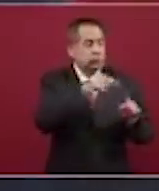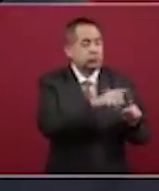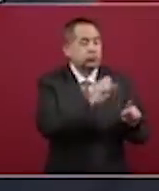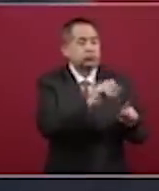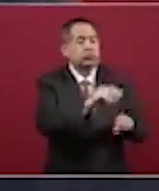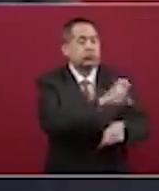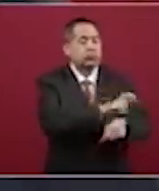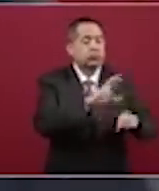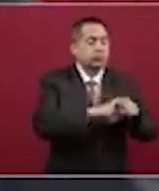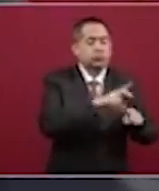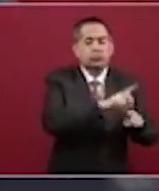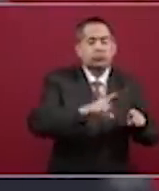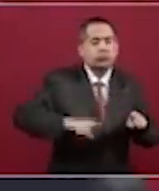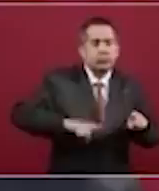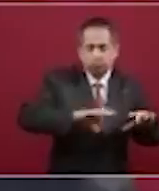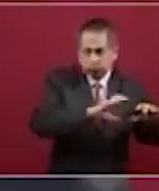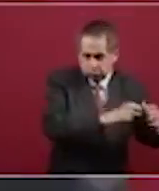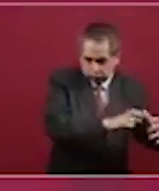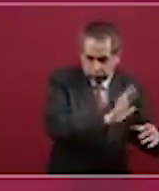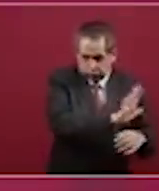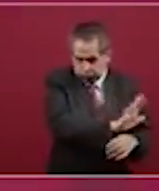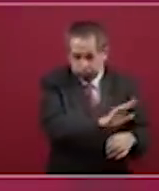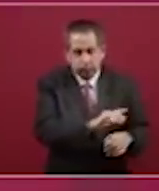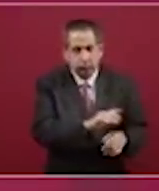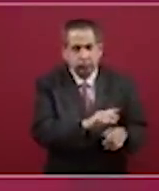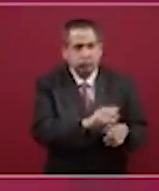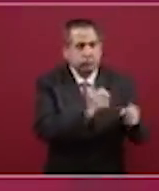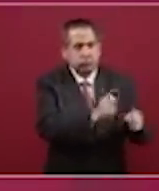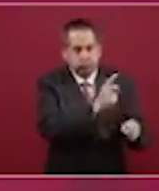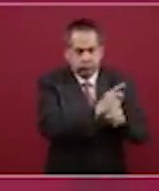de gobierno